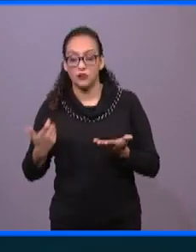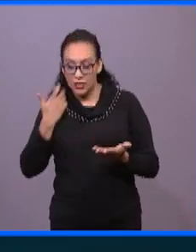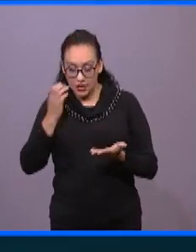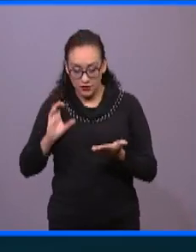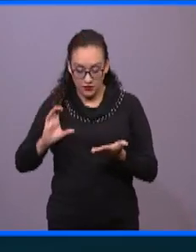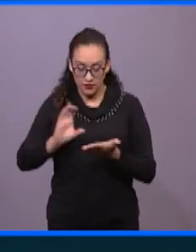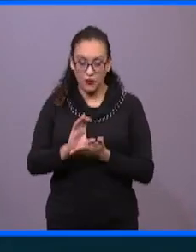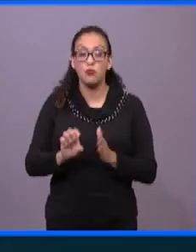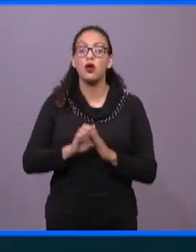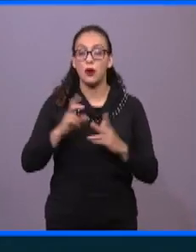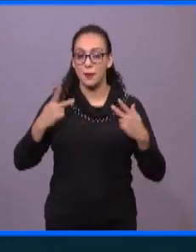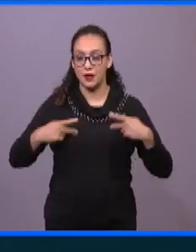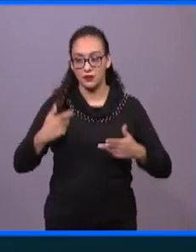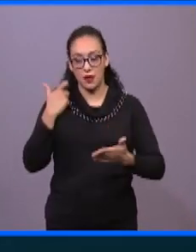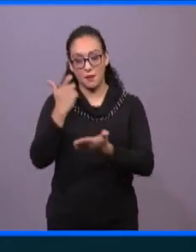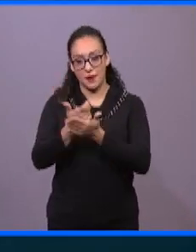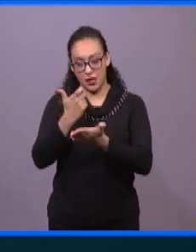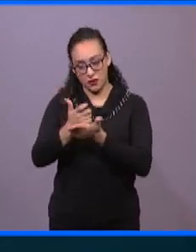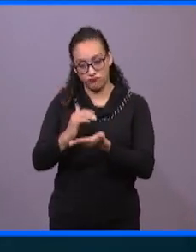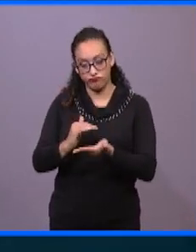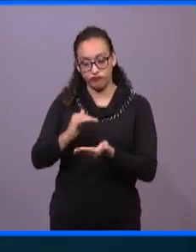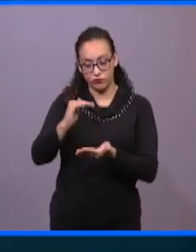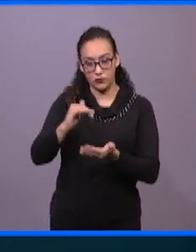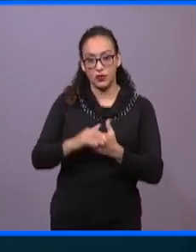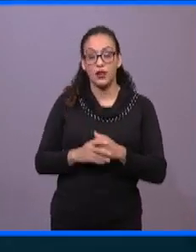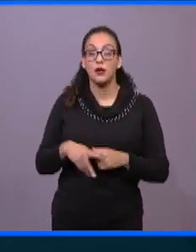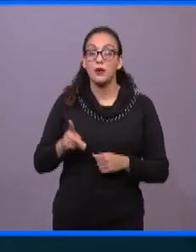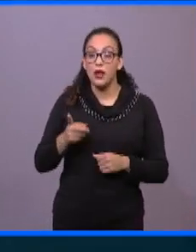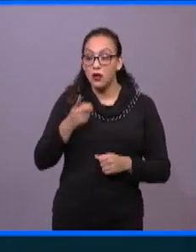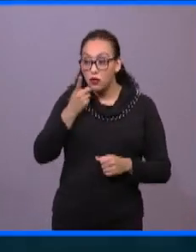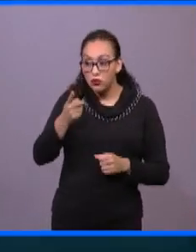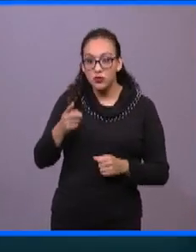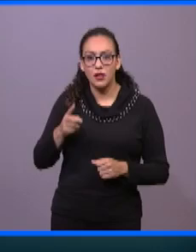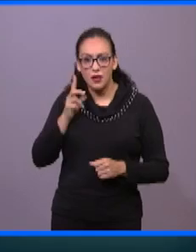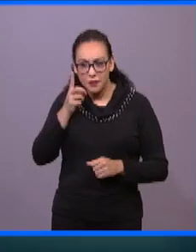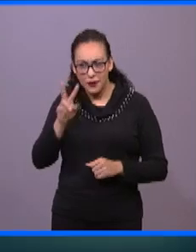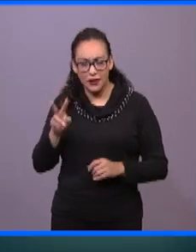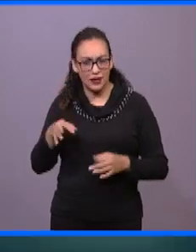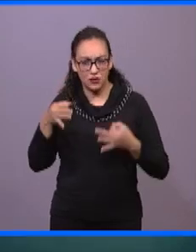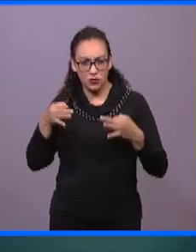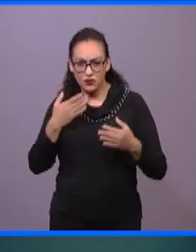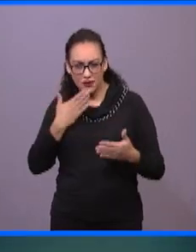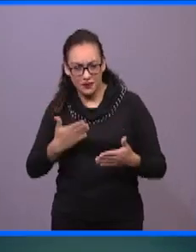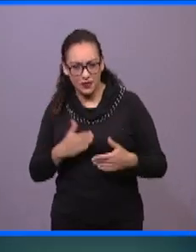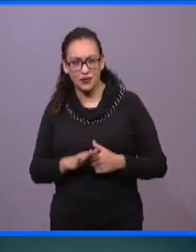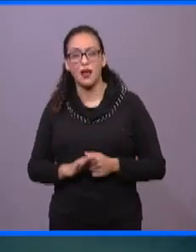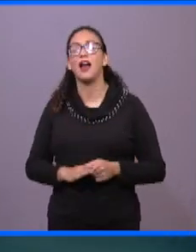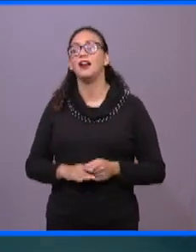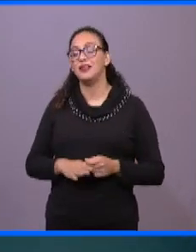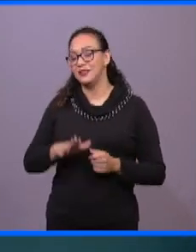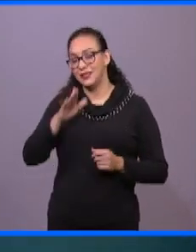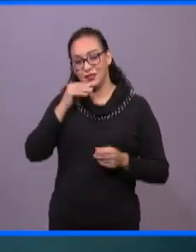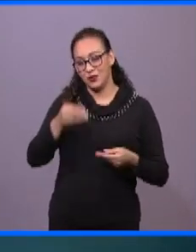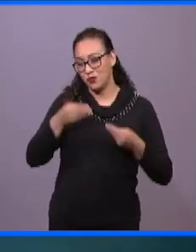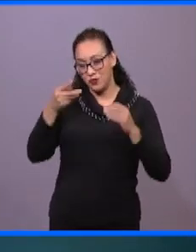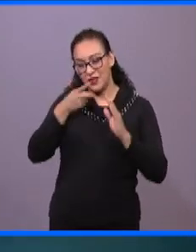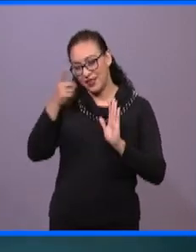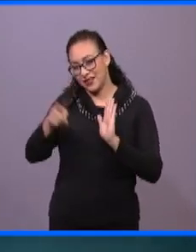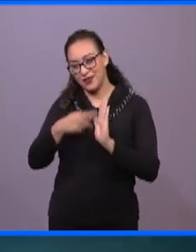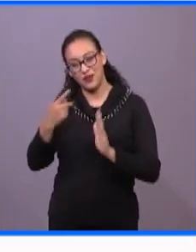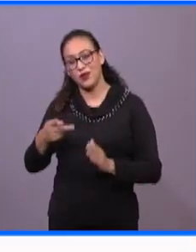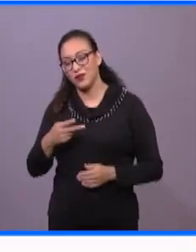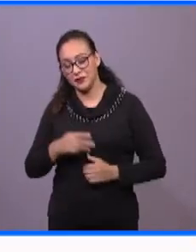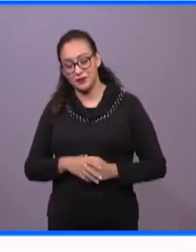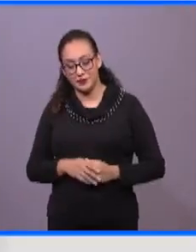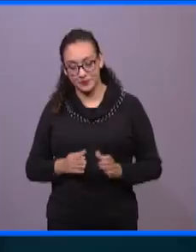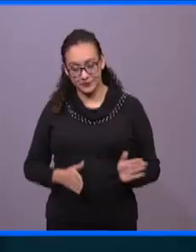la persona contribuyente no impugna la resolución que la niega por cuestiones formales, no puede presentarla nuevamente. De